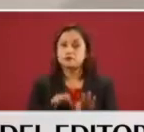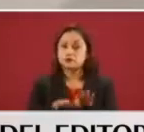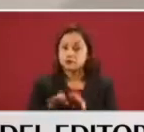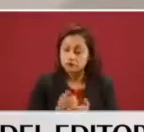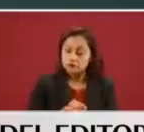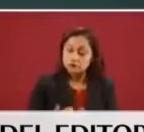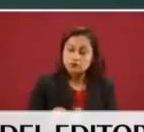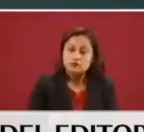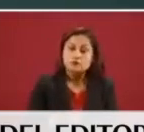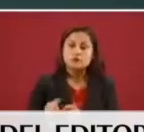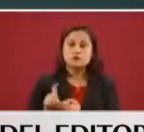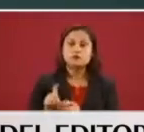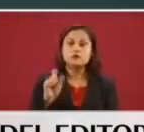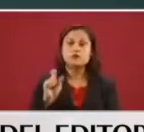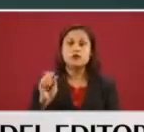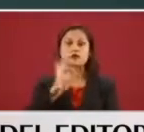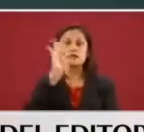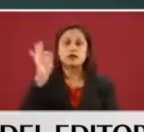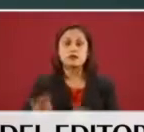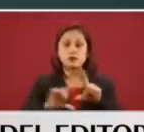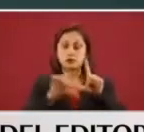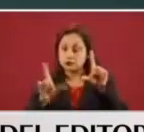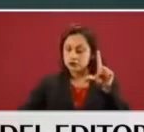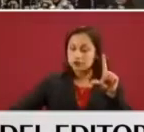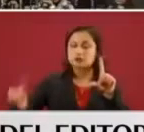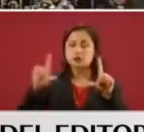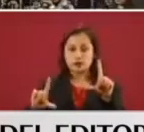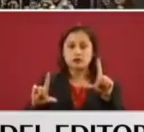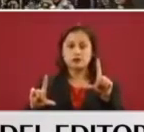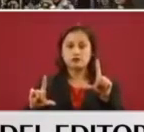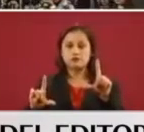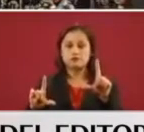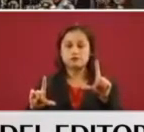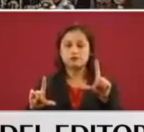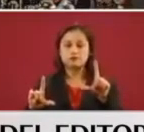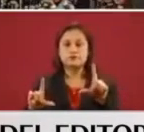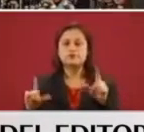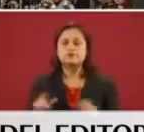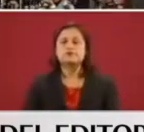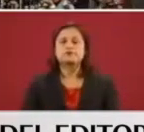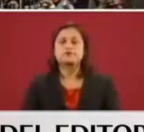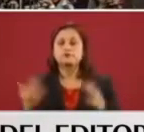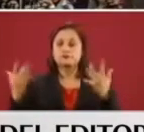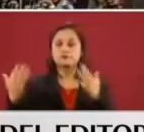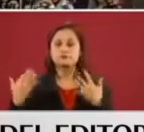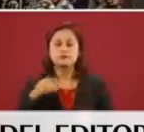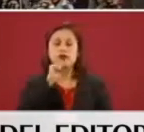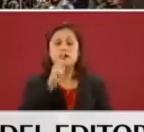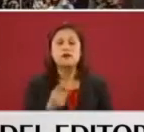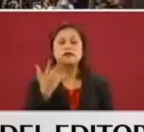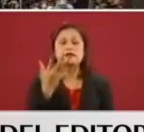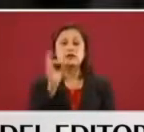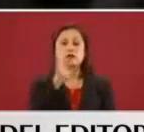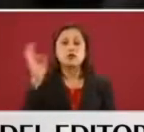en 20% a nivel nacional y en 5% en la zona libre de la frontera